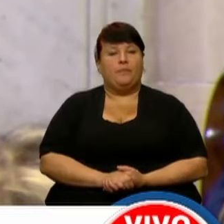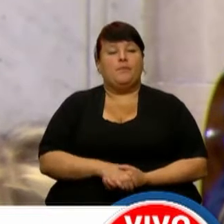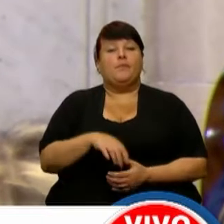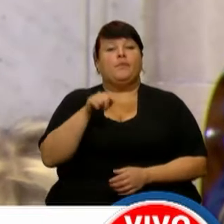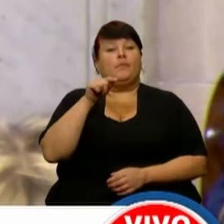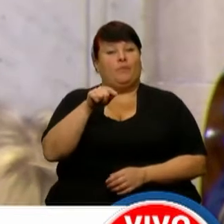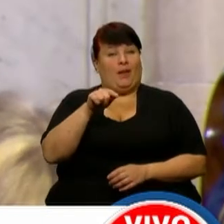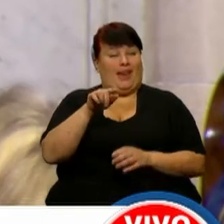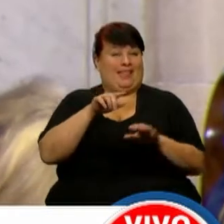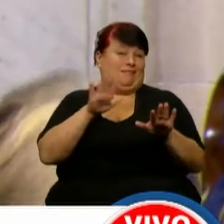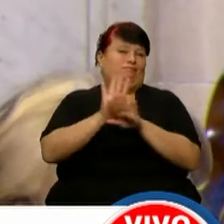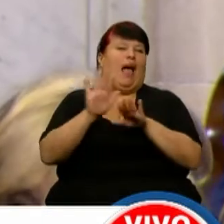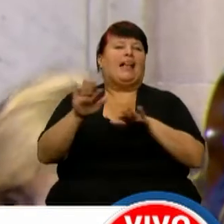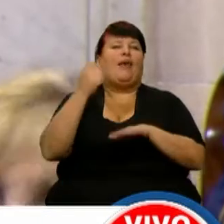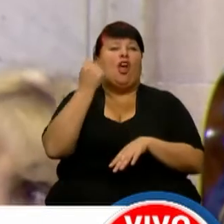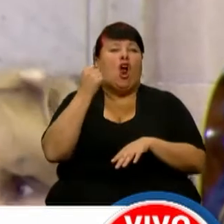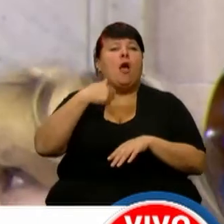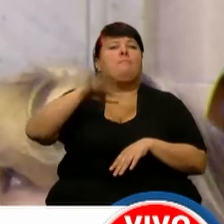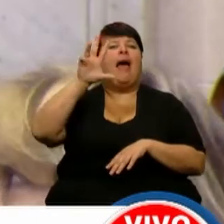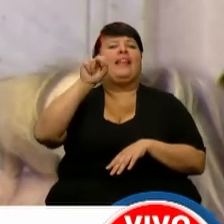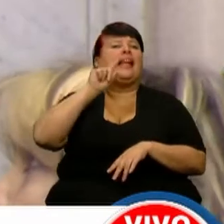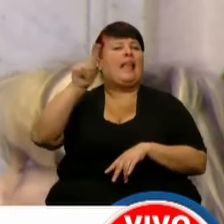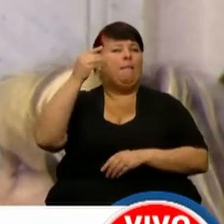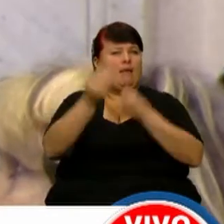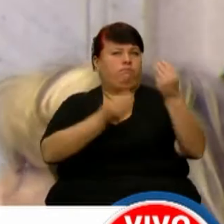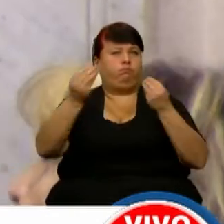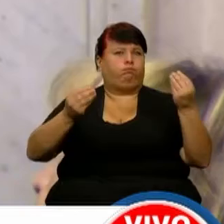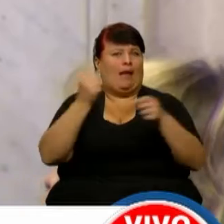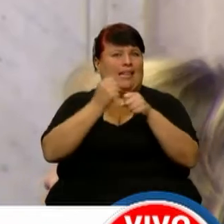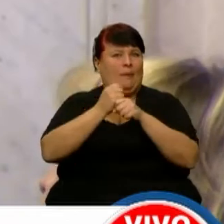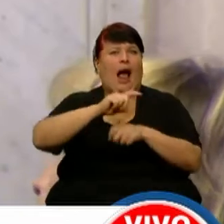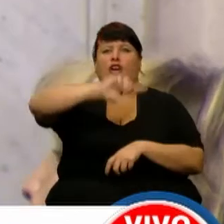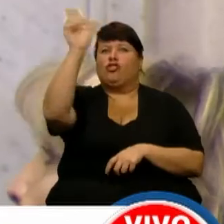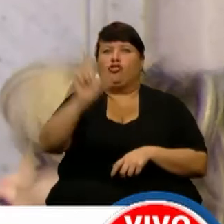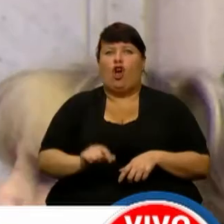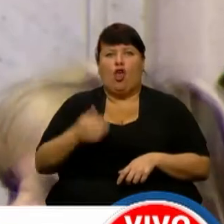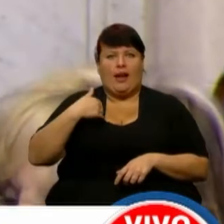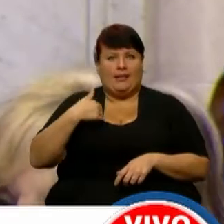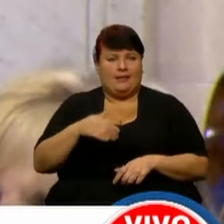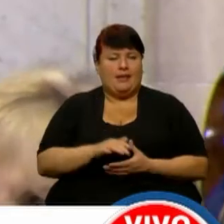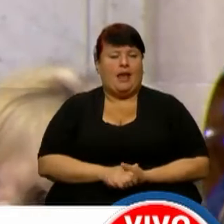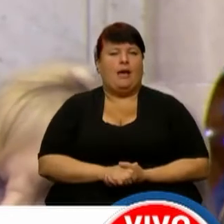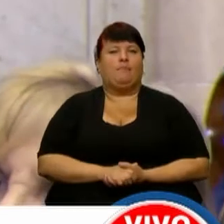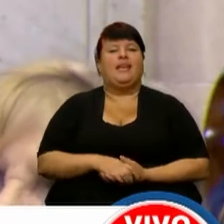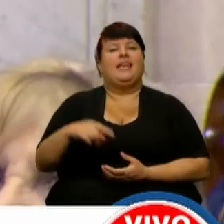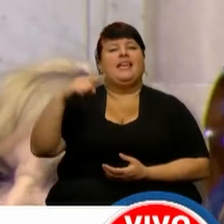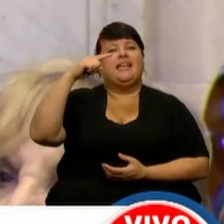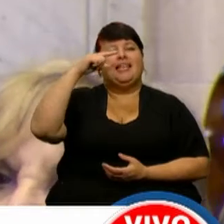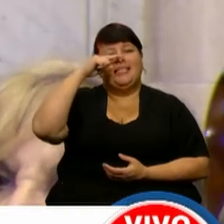Esta actividad económica genera más de 30.000 puestos de trabajo en todo el país,